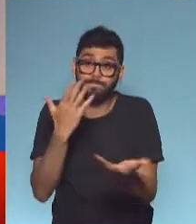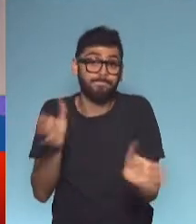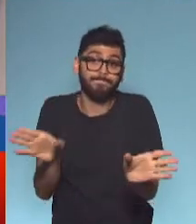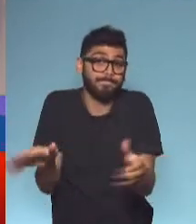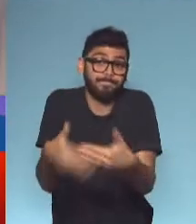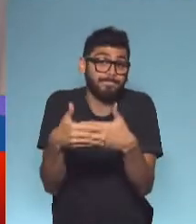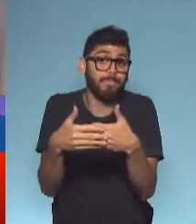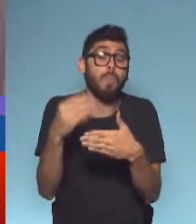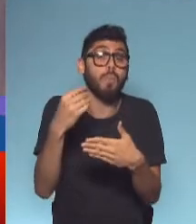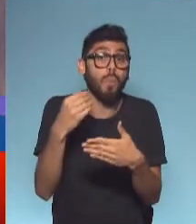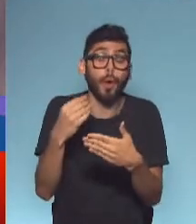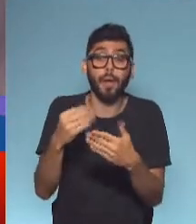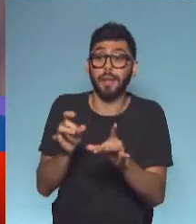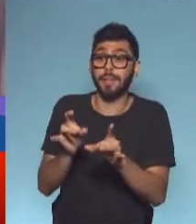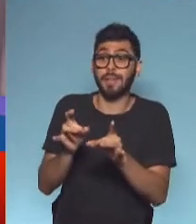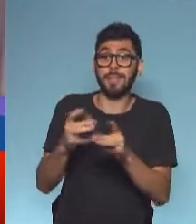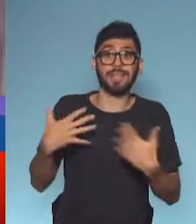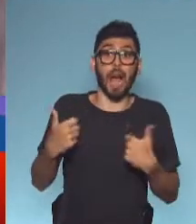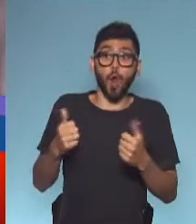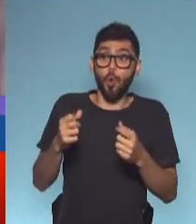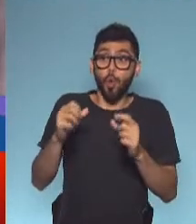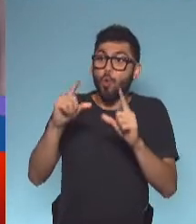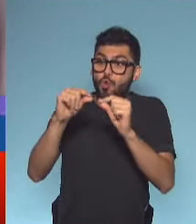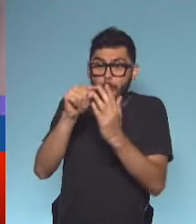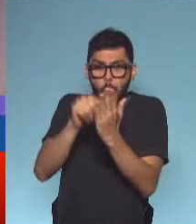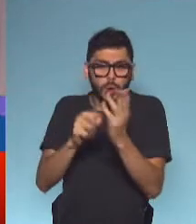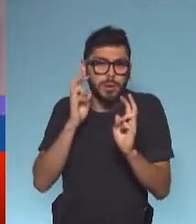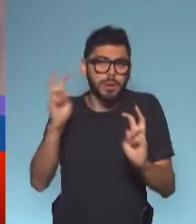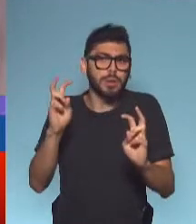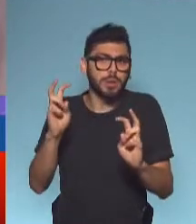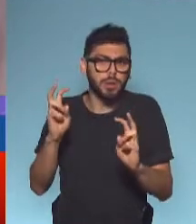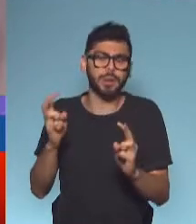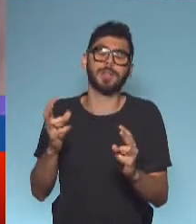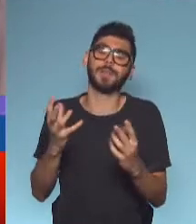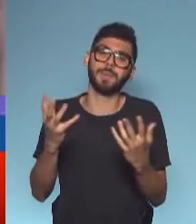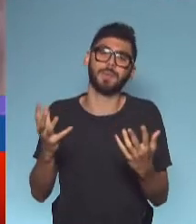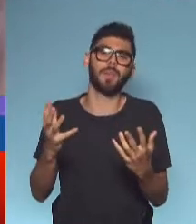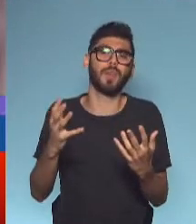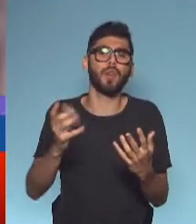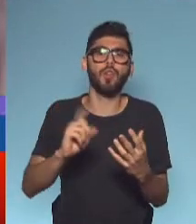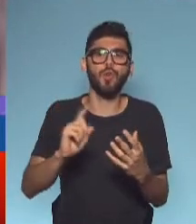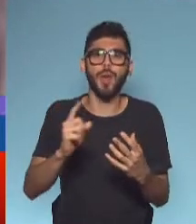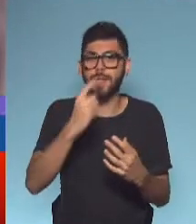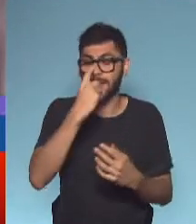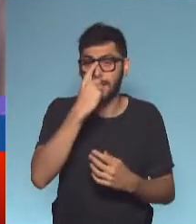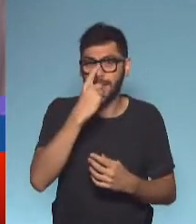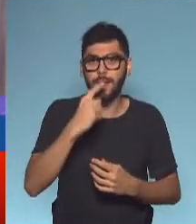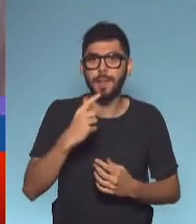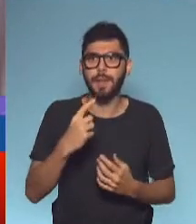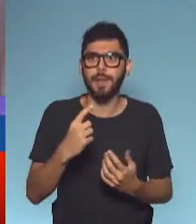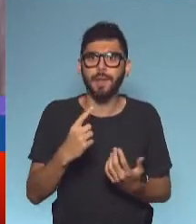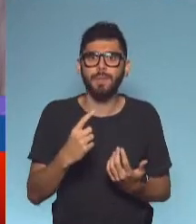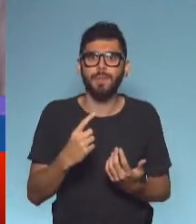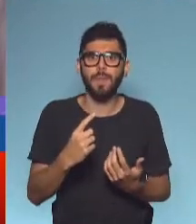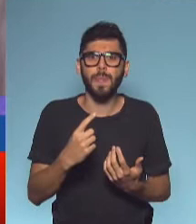indicadores sanitarios alarmaron. Por lo tanto, no estamos frente a certidumbres. A mí me parece que es